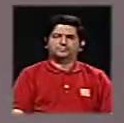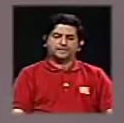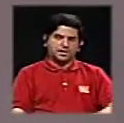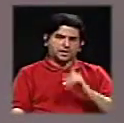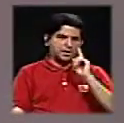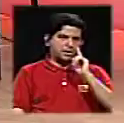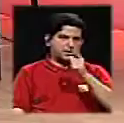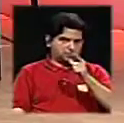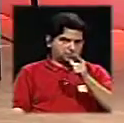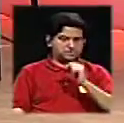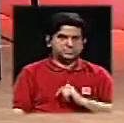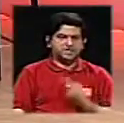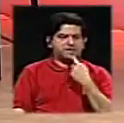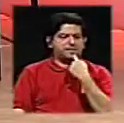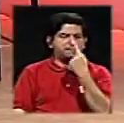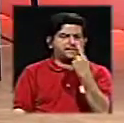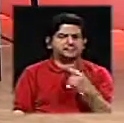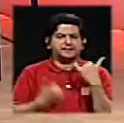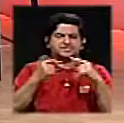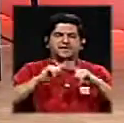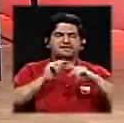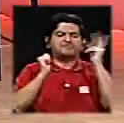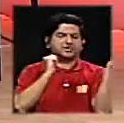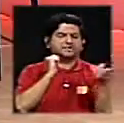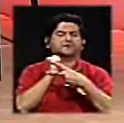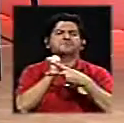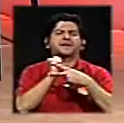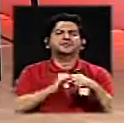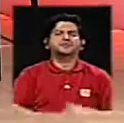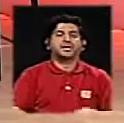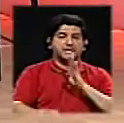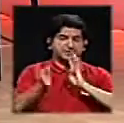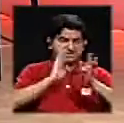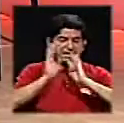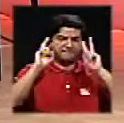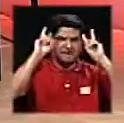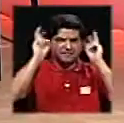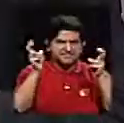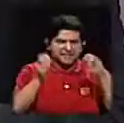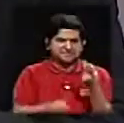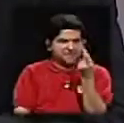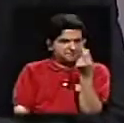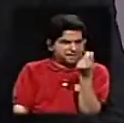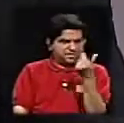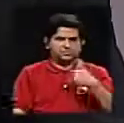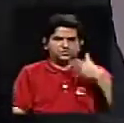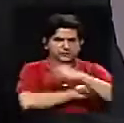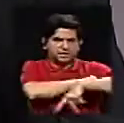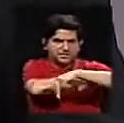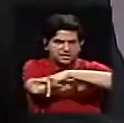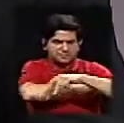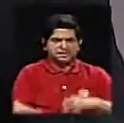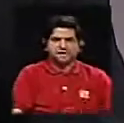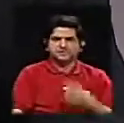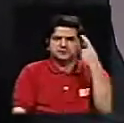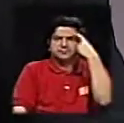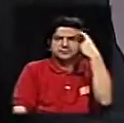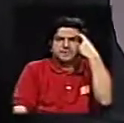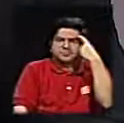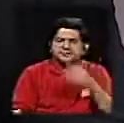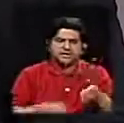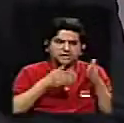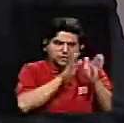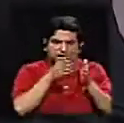Usted ha dicho en varias ocasiones, hablando acerca del tema de los recursos que hay en el país para